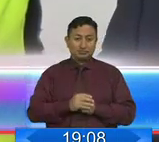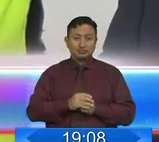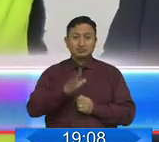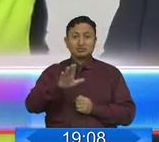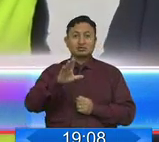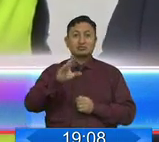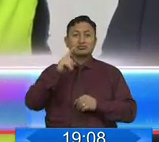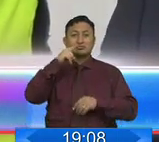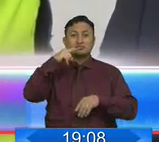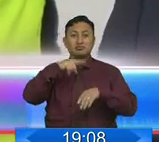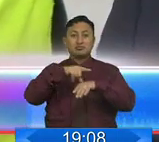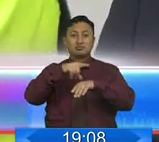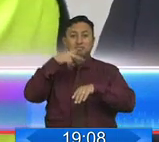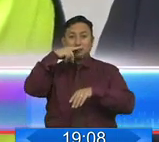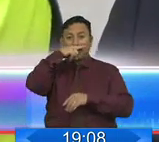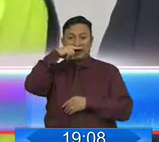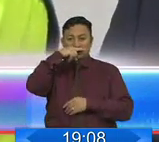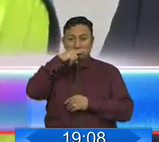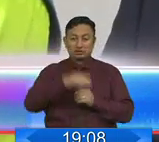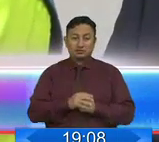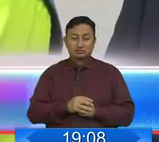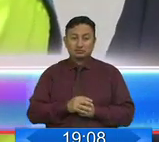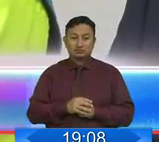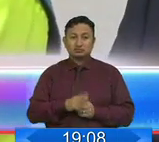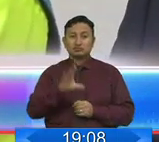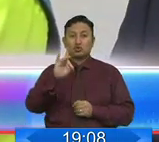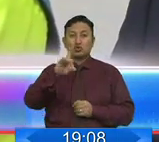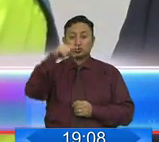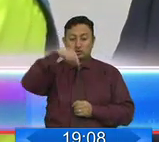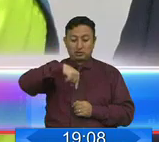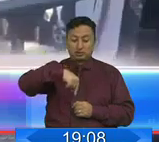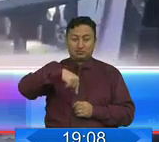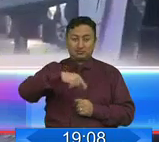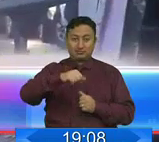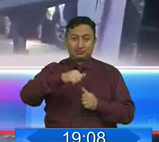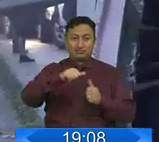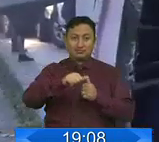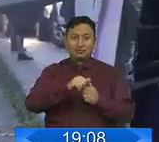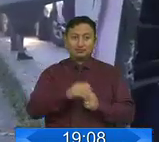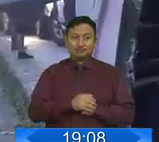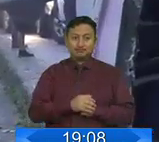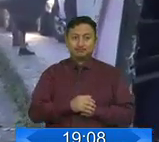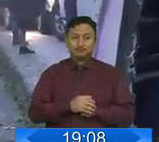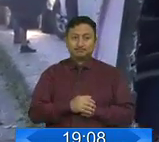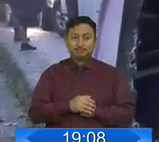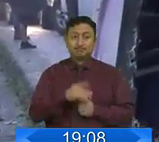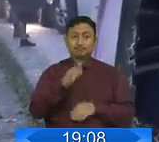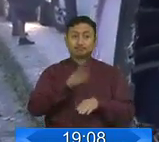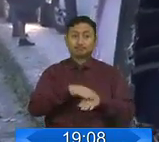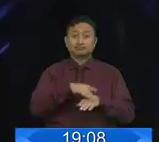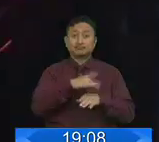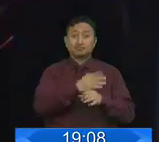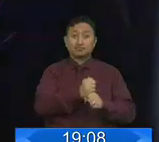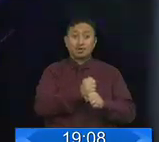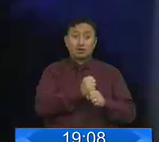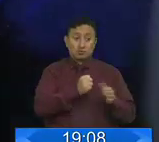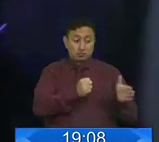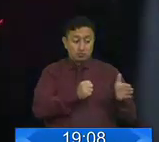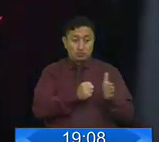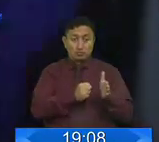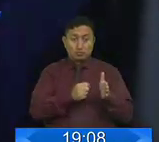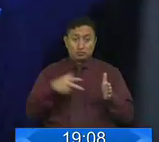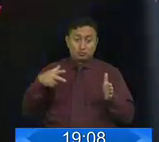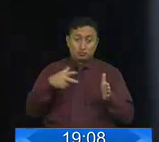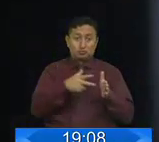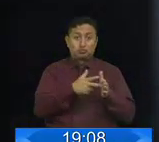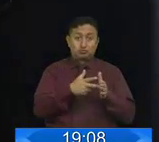Azogues y 8 al momento se encuentran aquí en la localidad. Milagrosamente, las barandas de seguridad impidieron que el bus se precipite